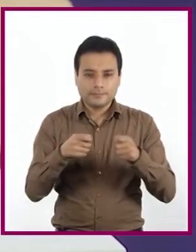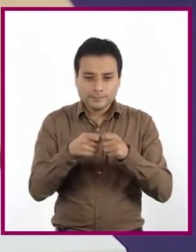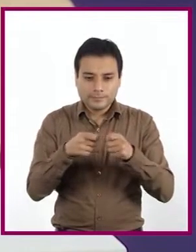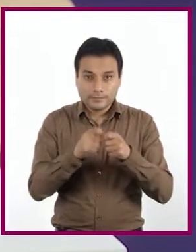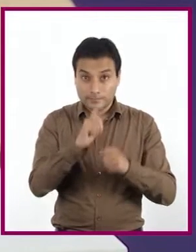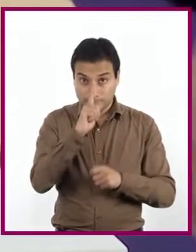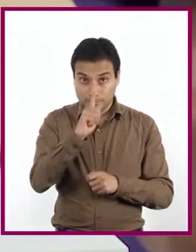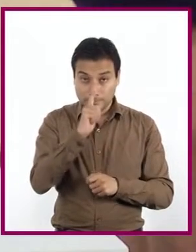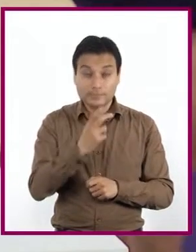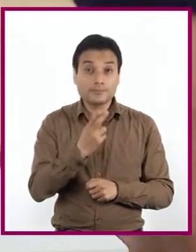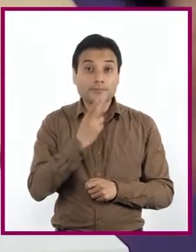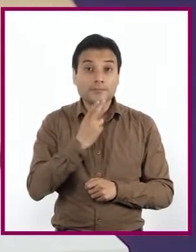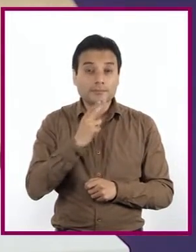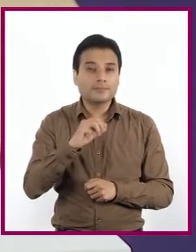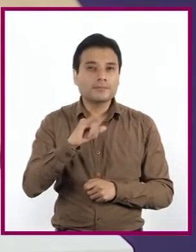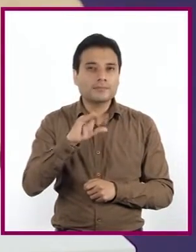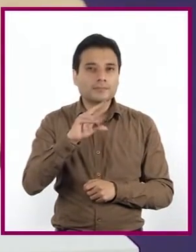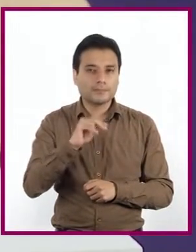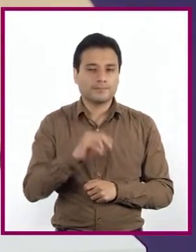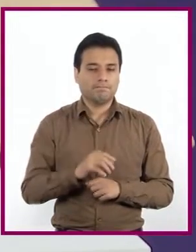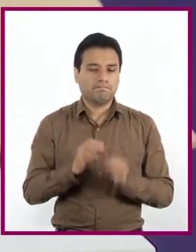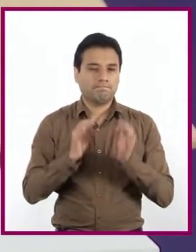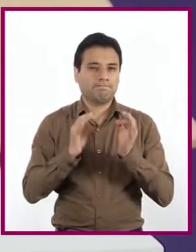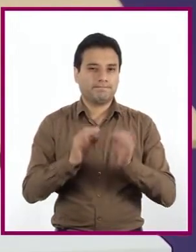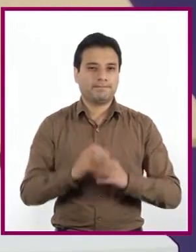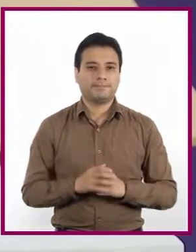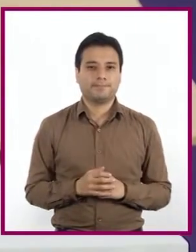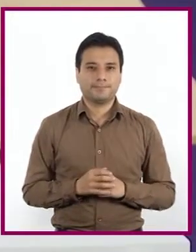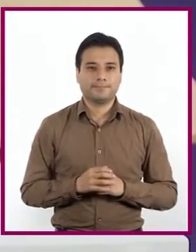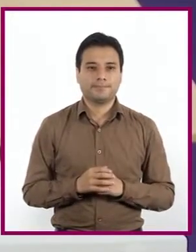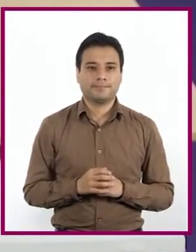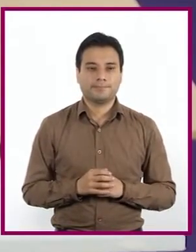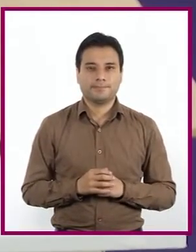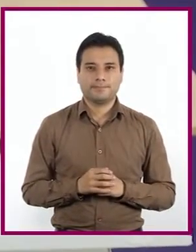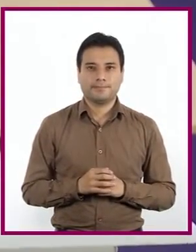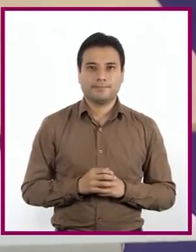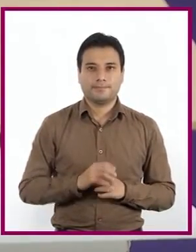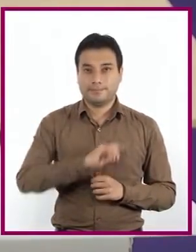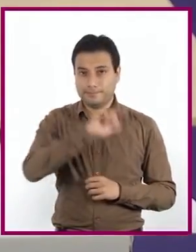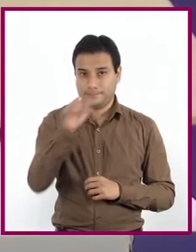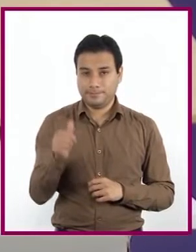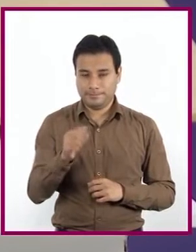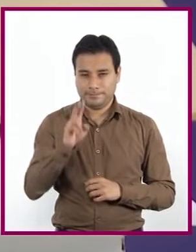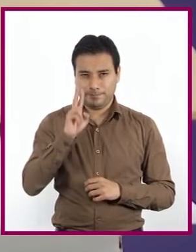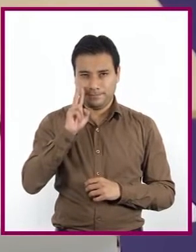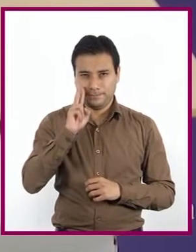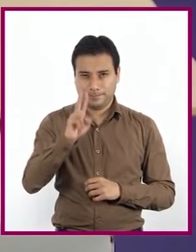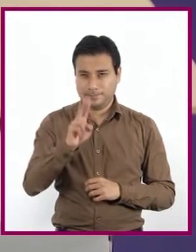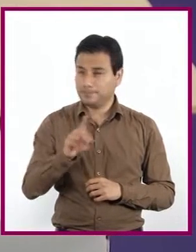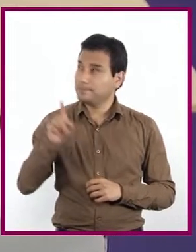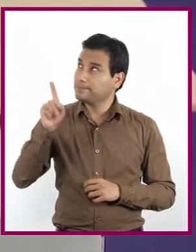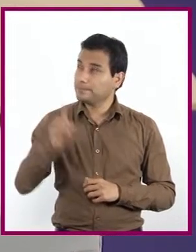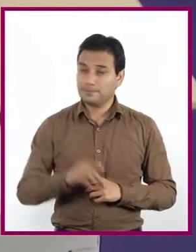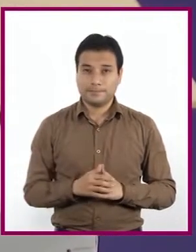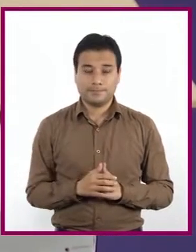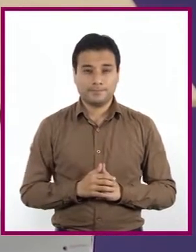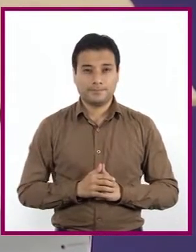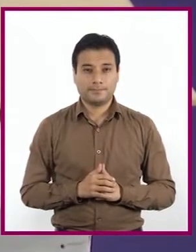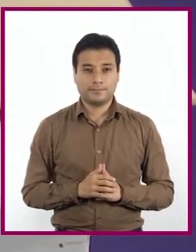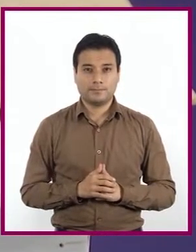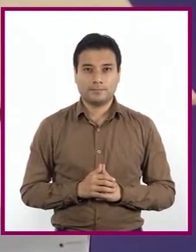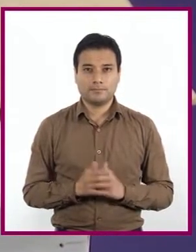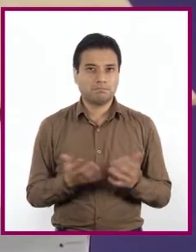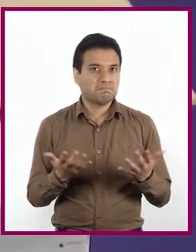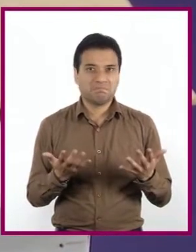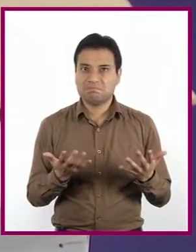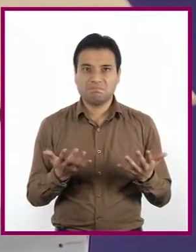Sí, entiendo. Introducimos 2 cables conectados a un circuito eléctrico y observamos que no